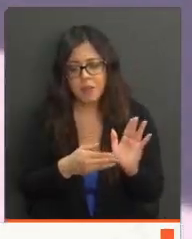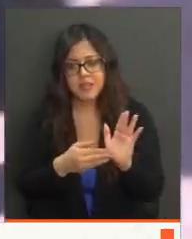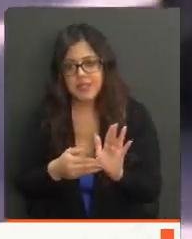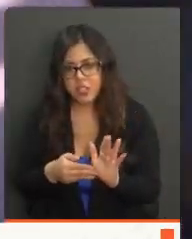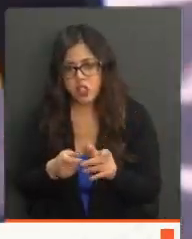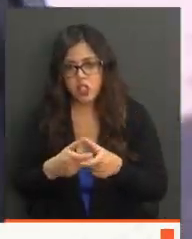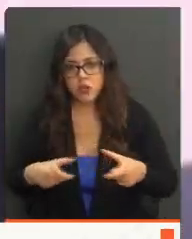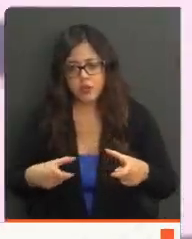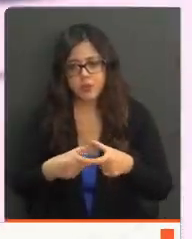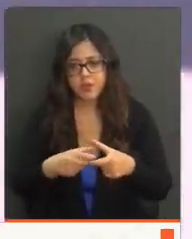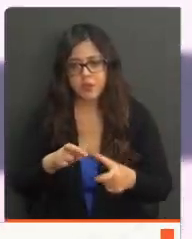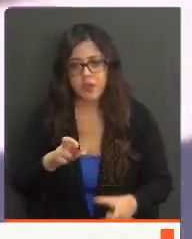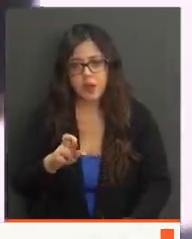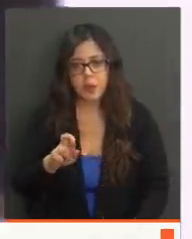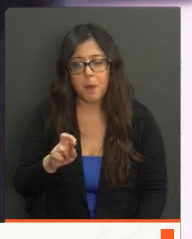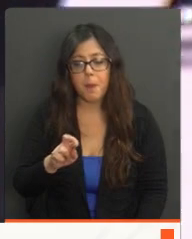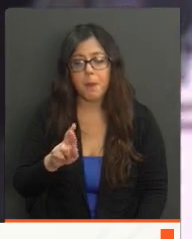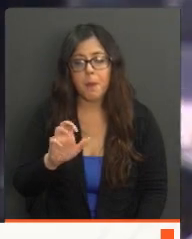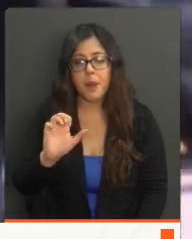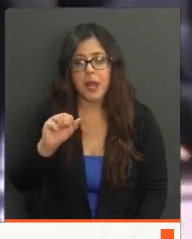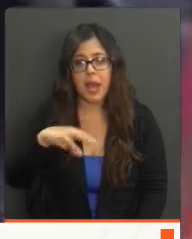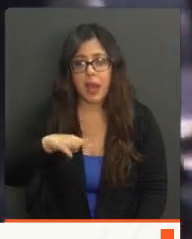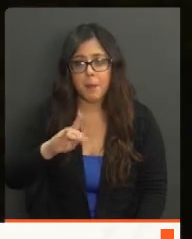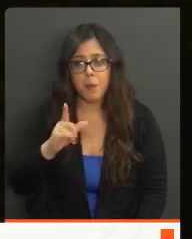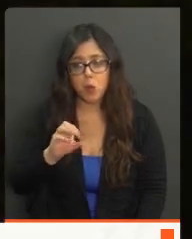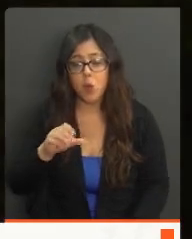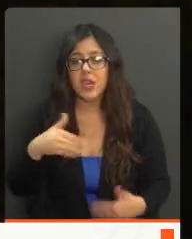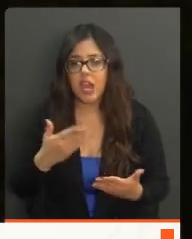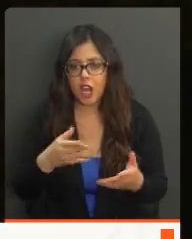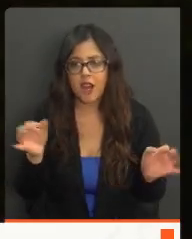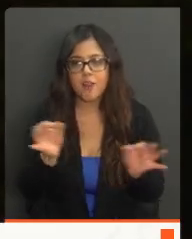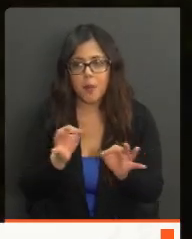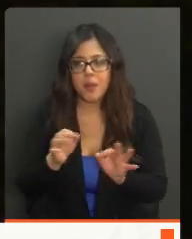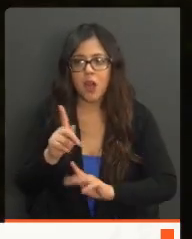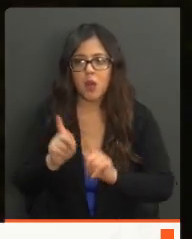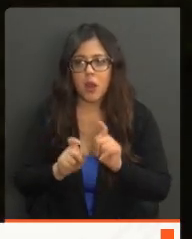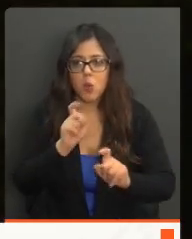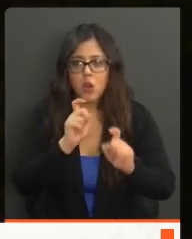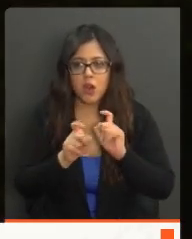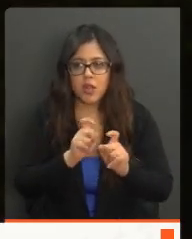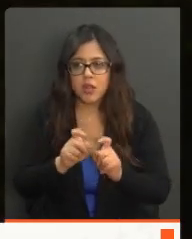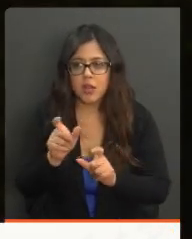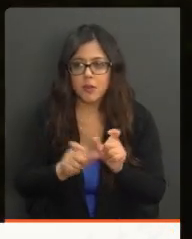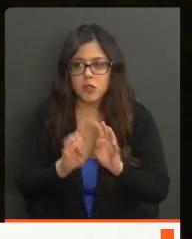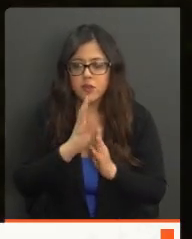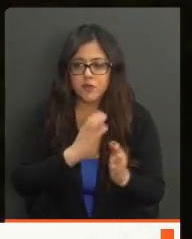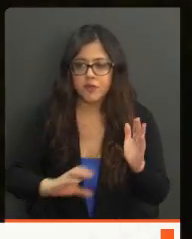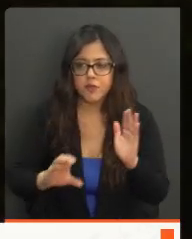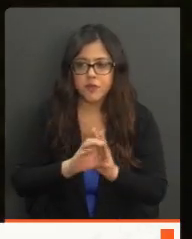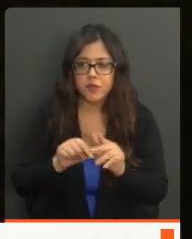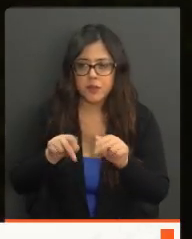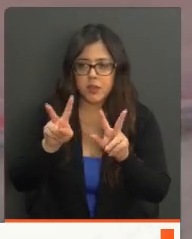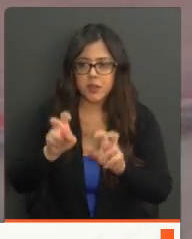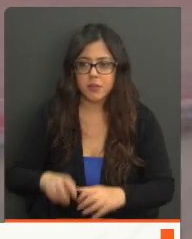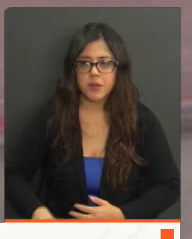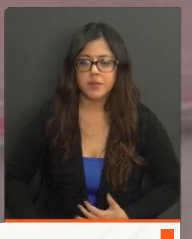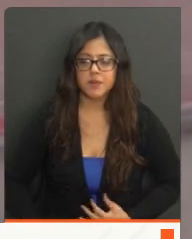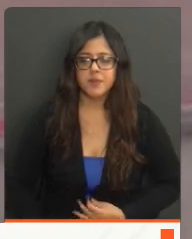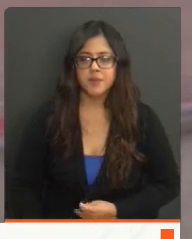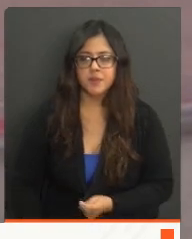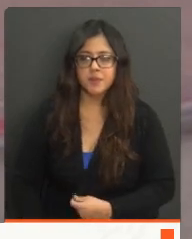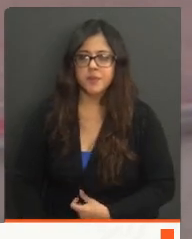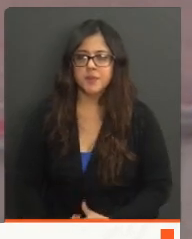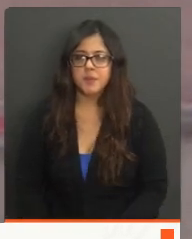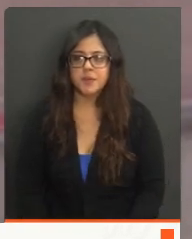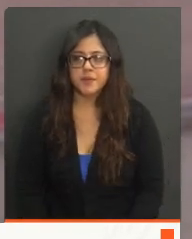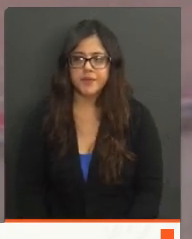comisión de preámbulo, matiz que vamos a ver ahora a continuación, junto con algunas críticas de algunos convencionales constituyentes respecto de esta idea. Que en